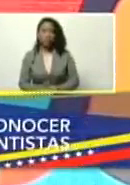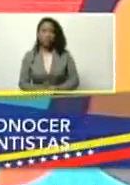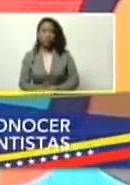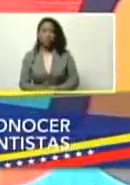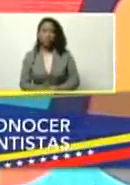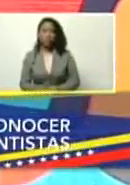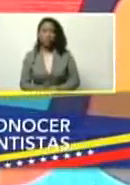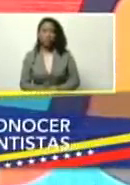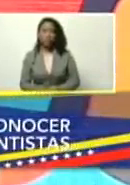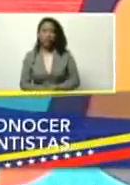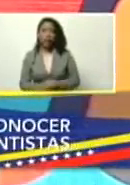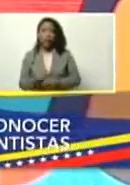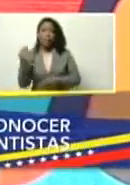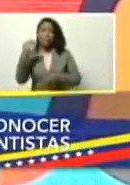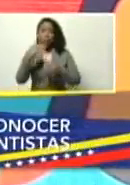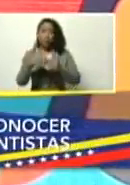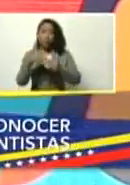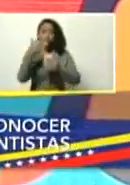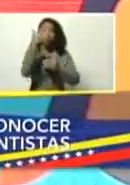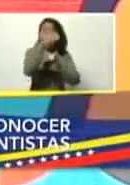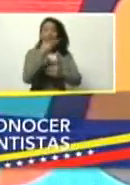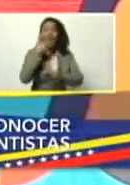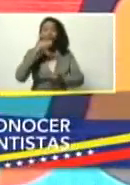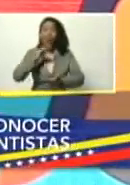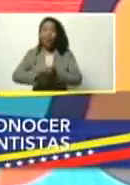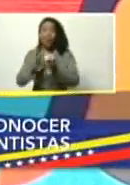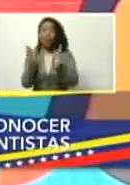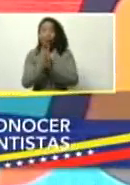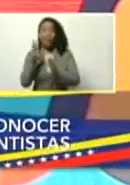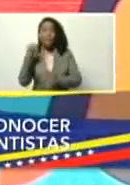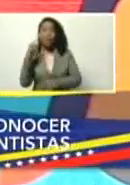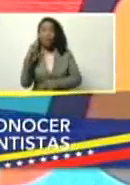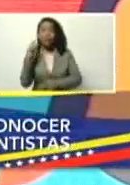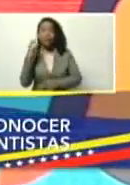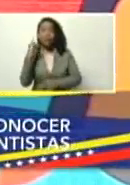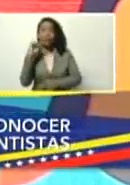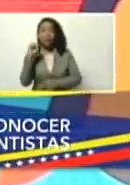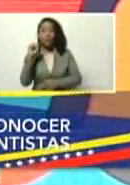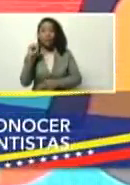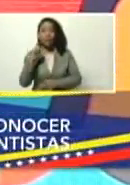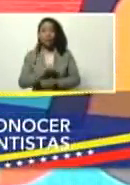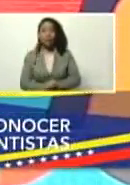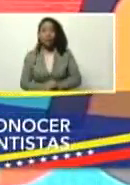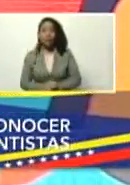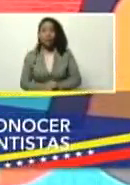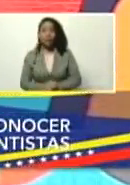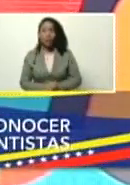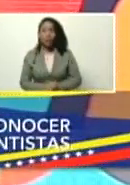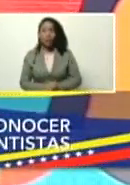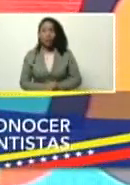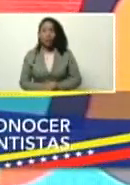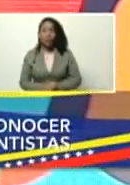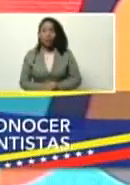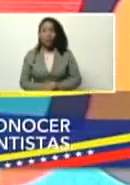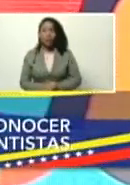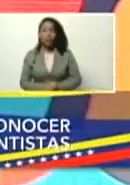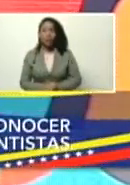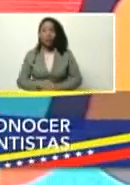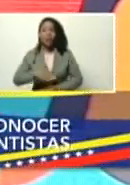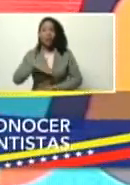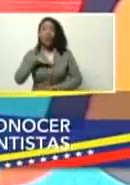Y más adelante en la carta, San Martín le dice a Bolívar: mi alma se llena